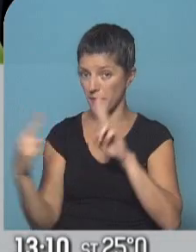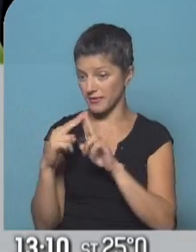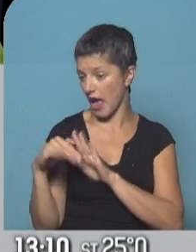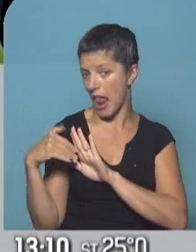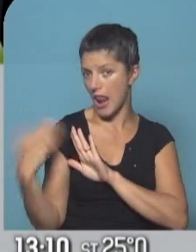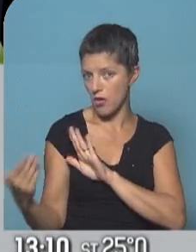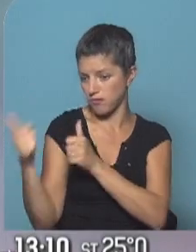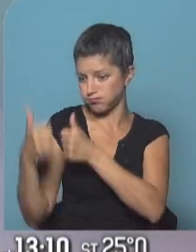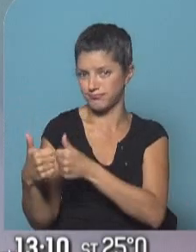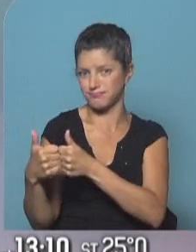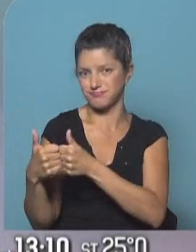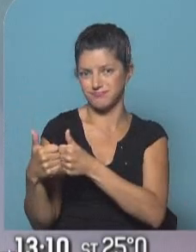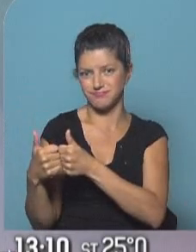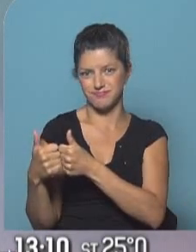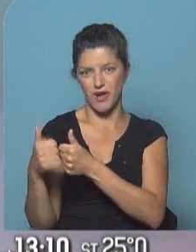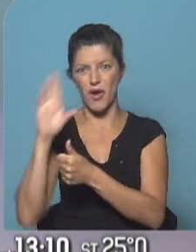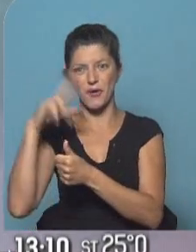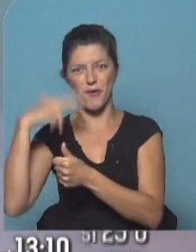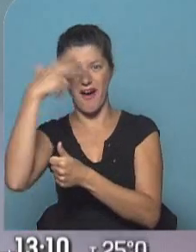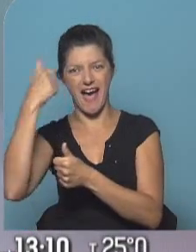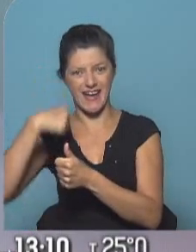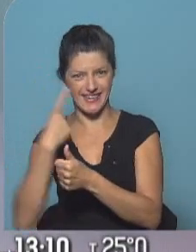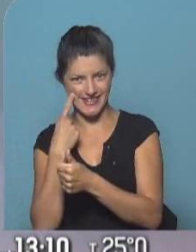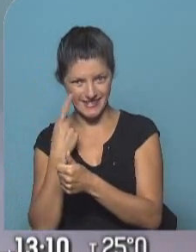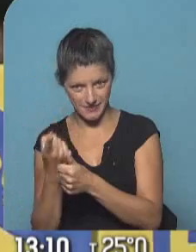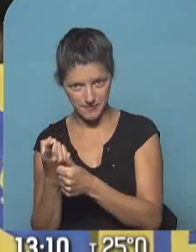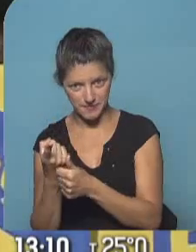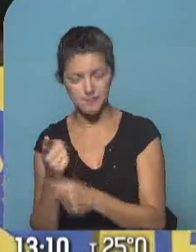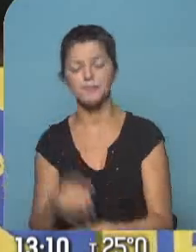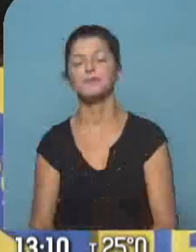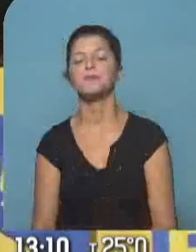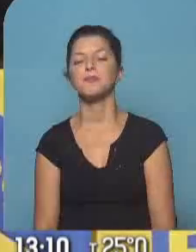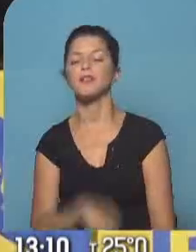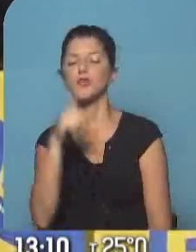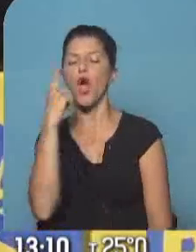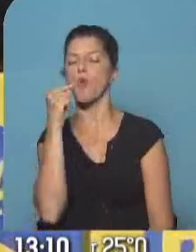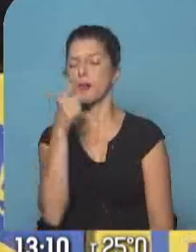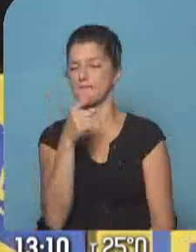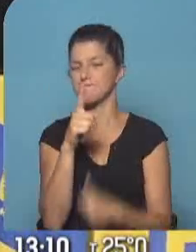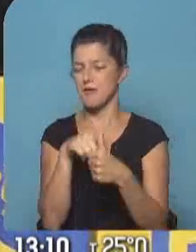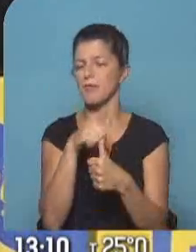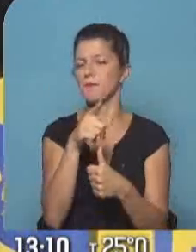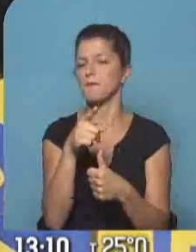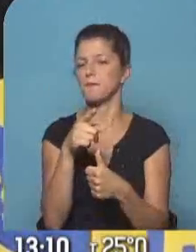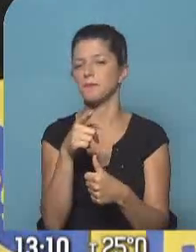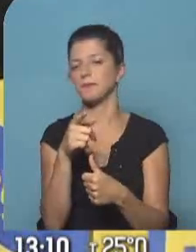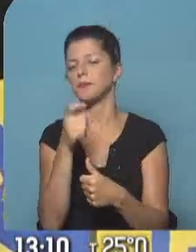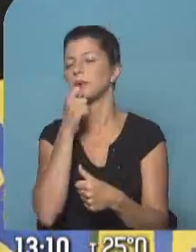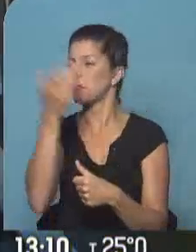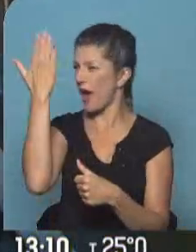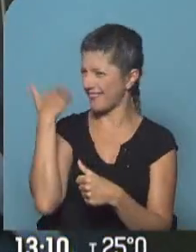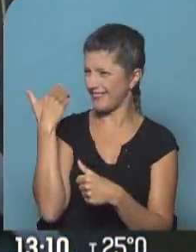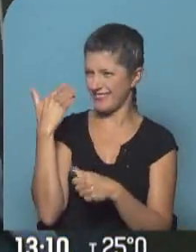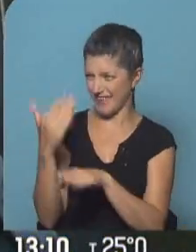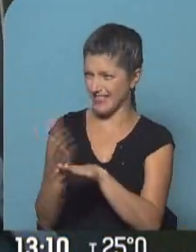es su maestro. Y ahora, sí, sociedad civil, para mí eso es lo que también vio Rouhani. Rouhani vio, como por ejemplo, hablando en el corte, hablando